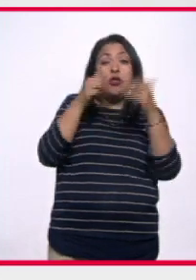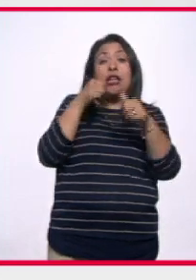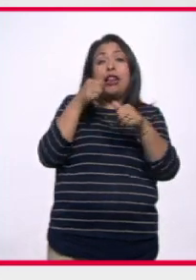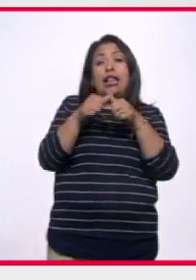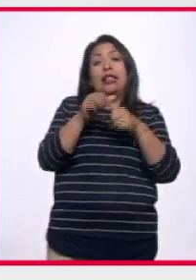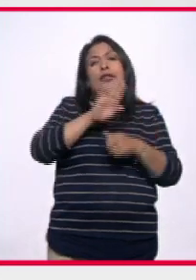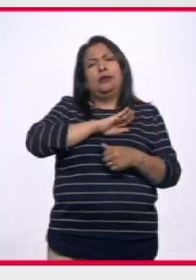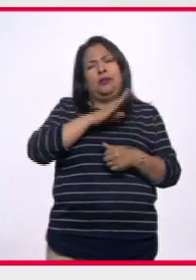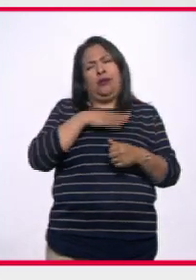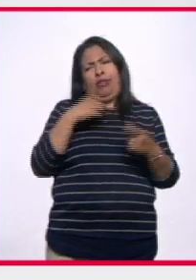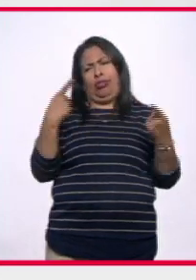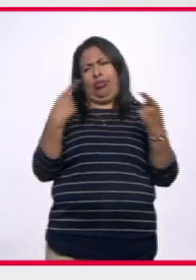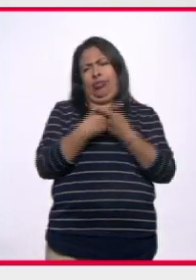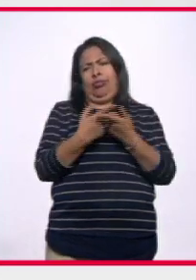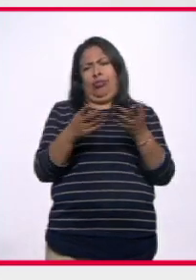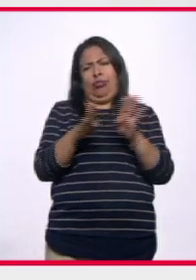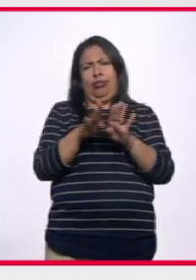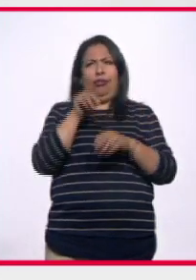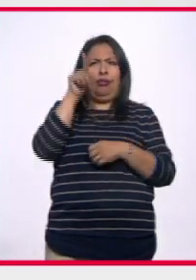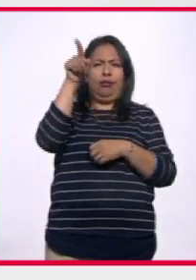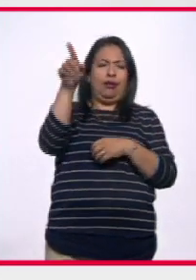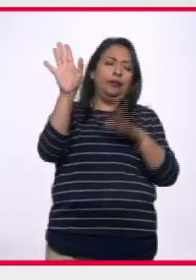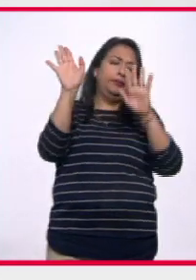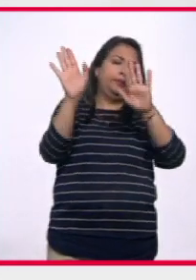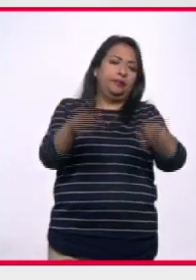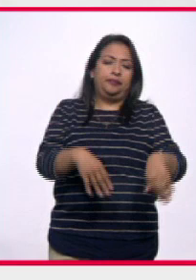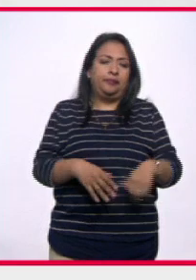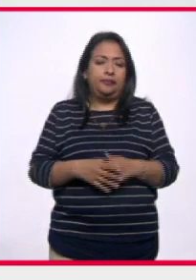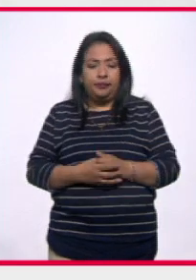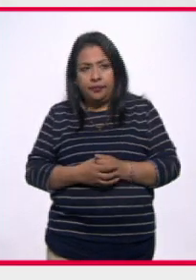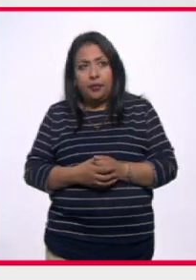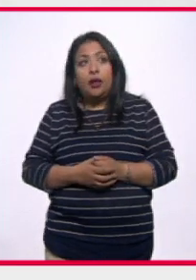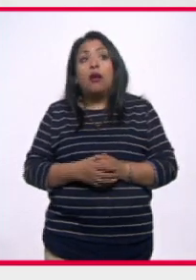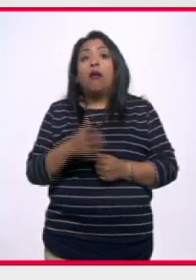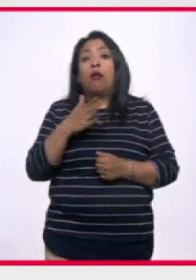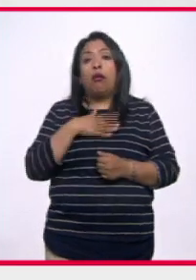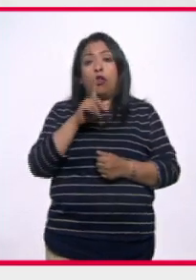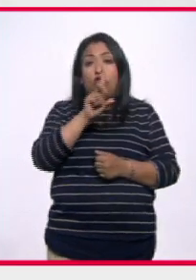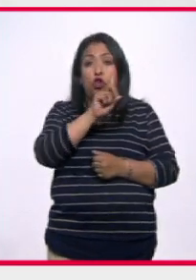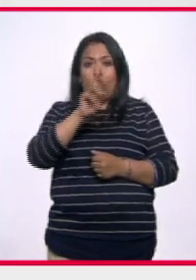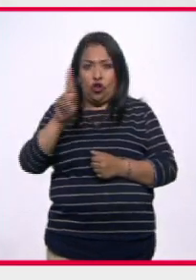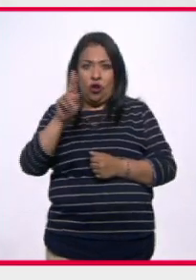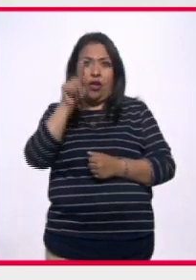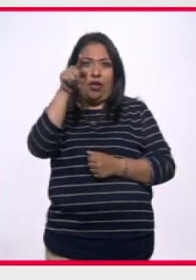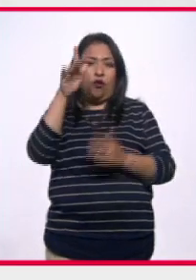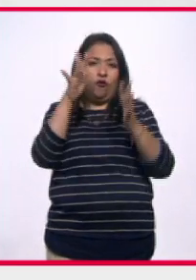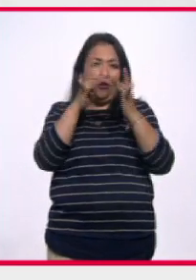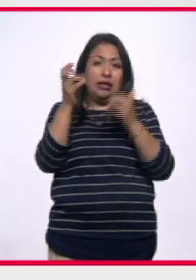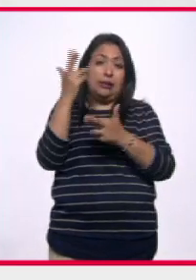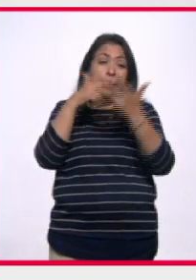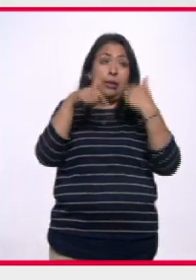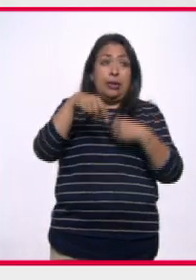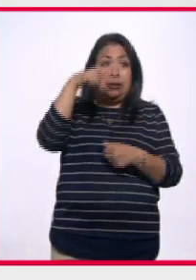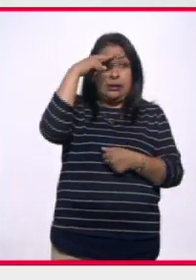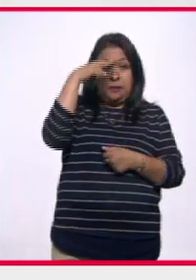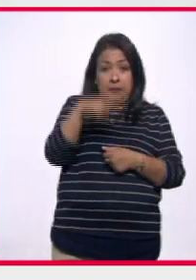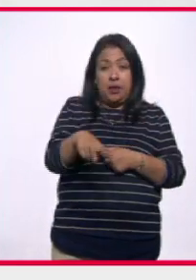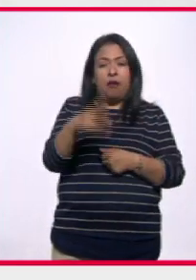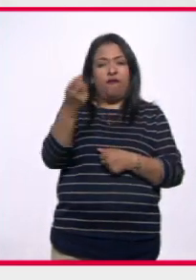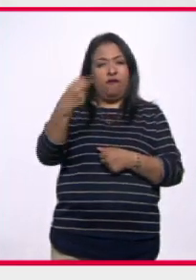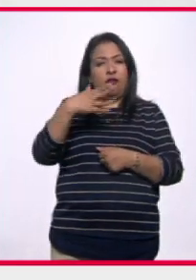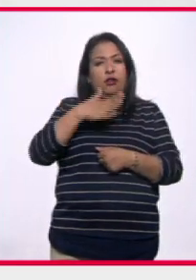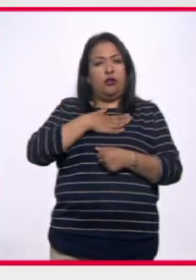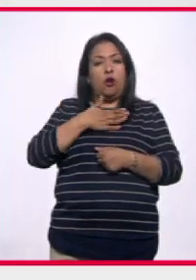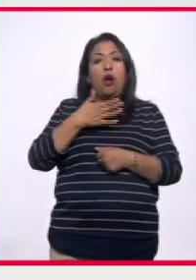con absurdas no este perfil me doctoré era en francia y regresando a méxico tuve la suerte